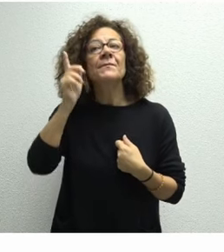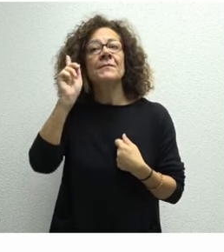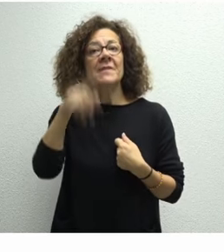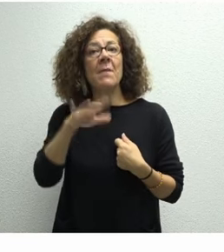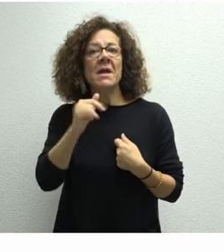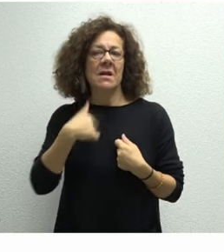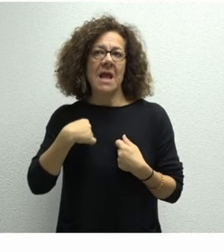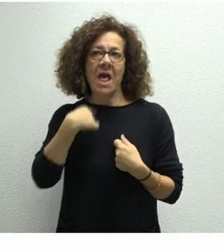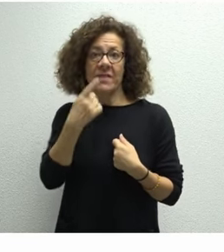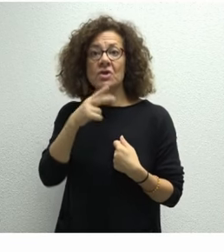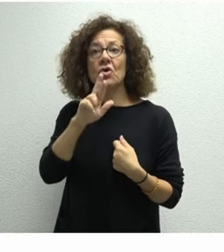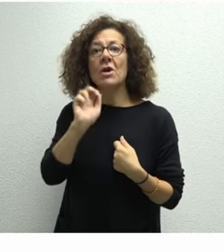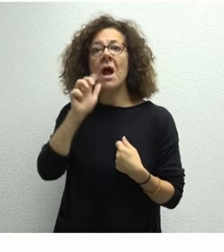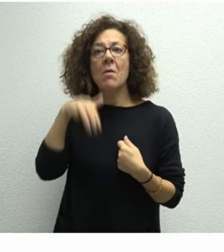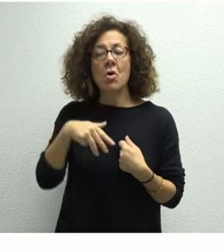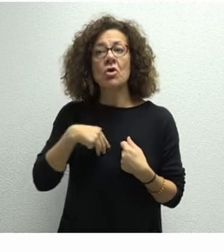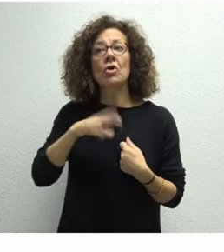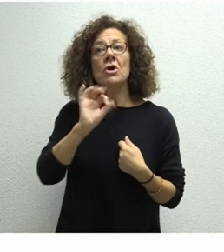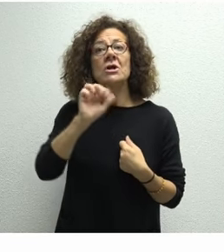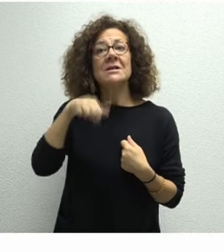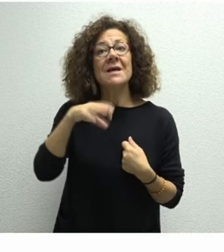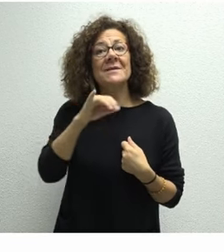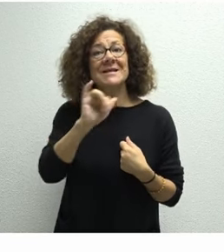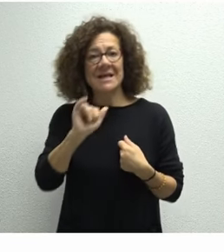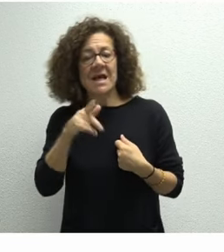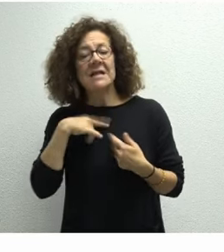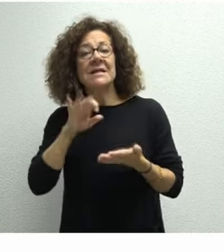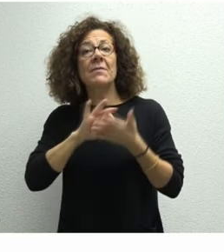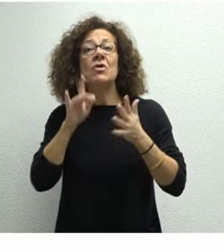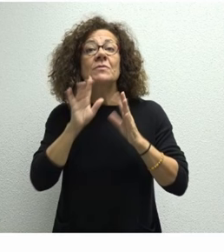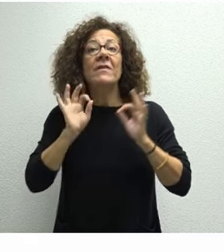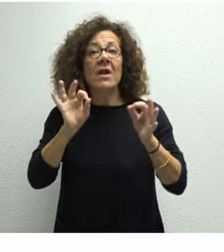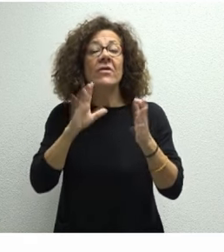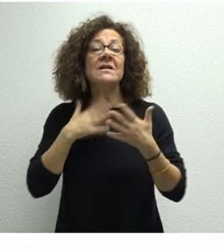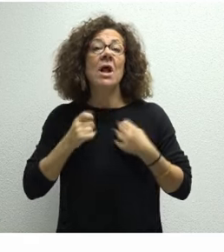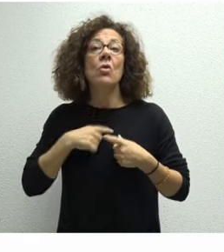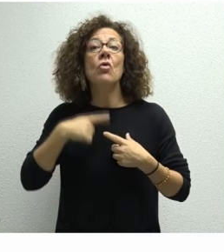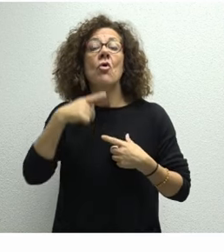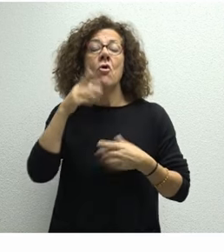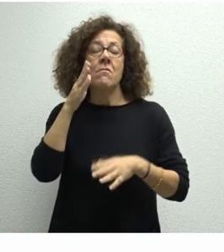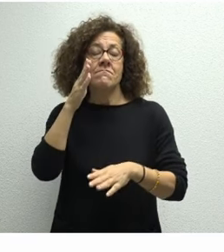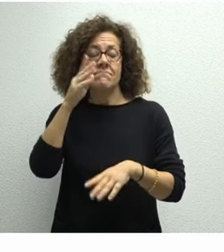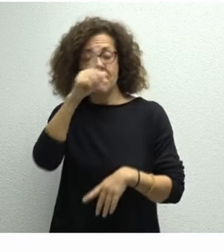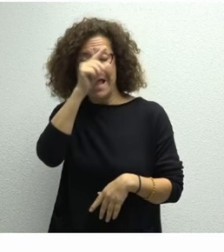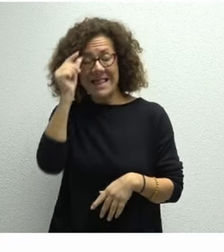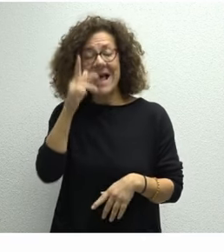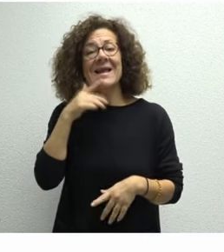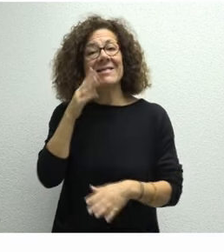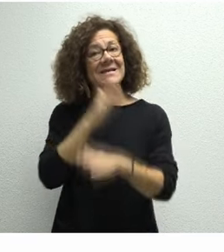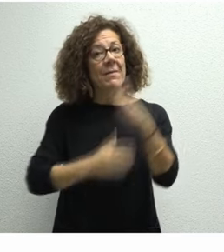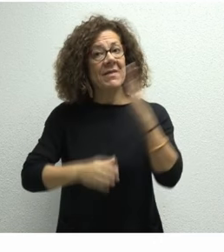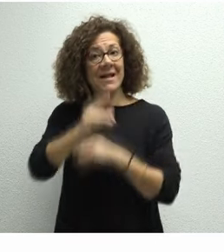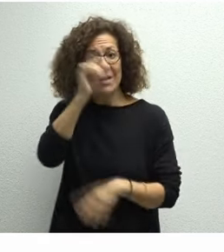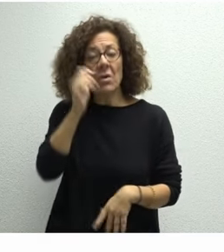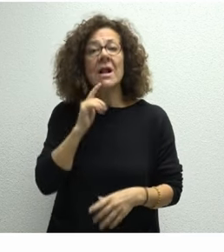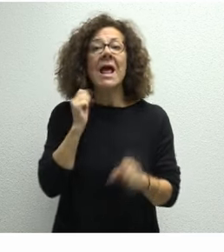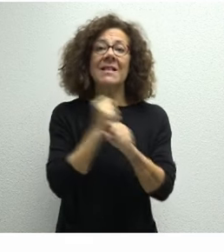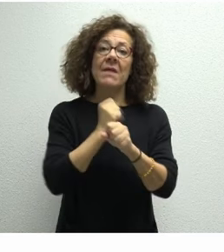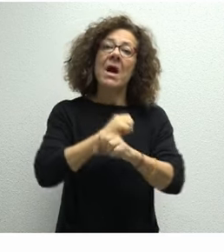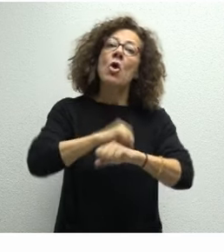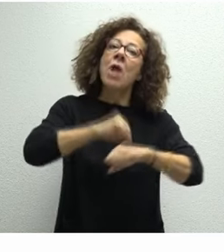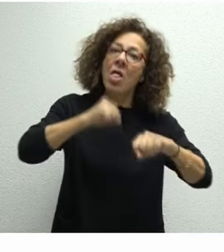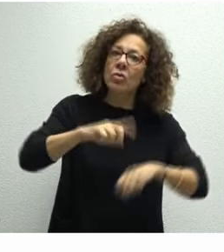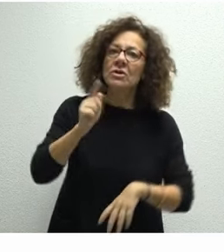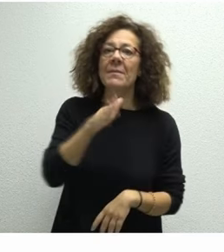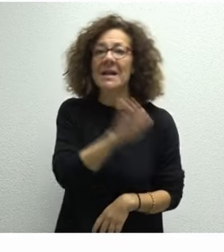bien ha dicho Ramón con el semsi el servicio especializado de Salud Mental y discapacidad intelectual que trabaja tanto con adultos como